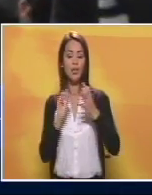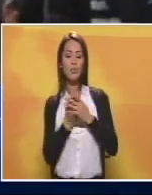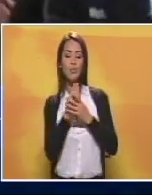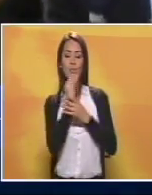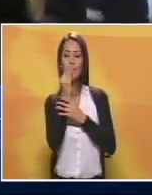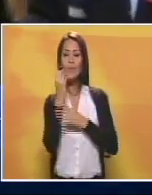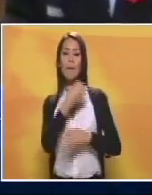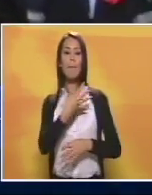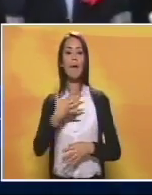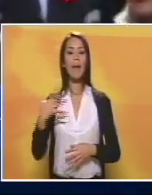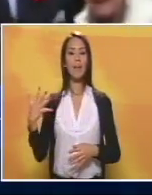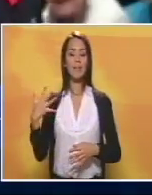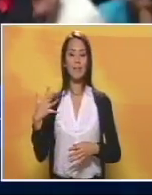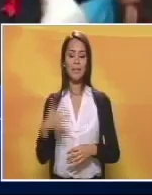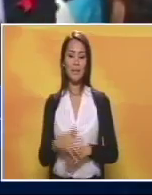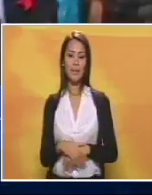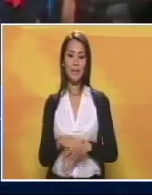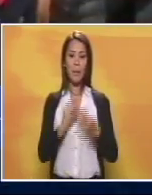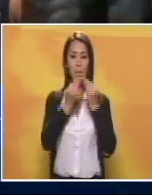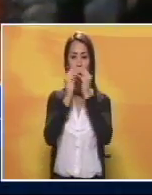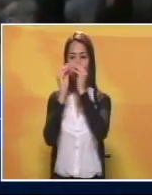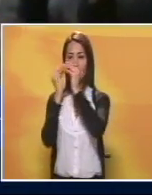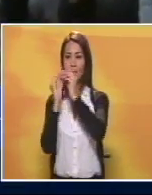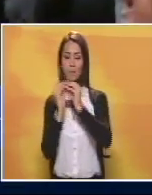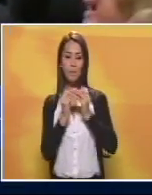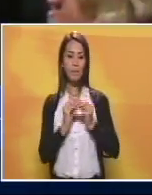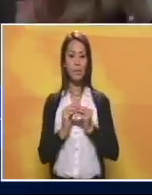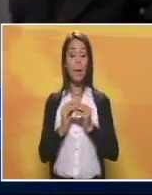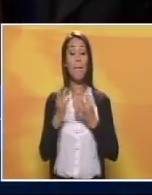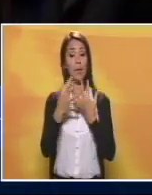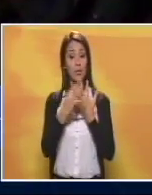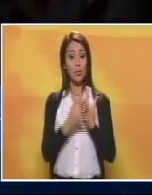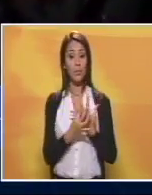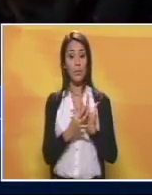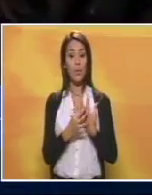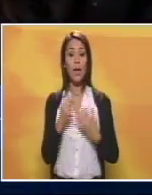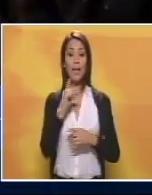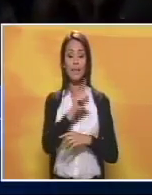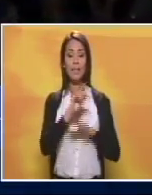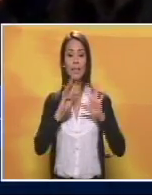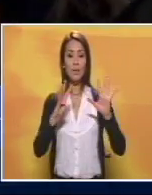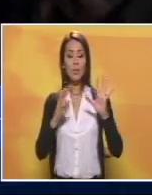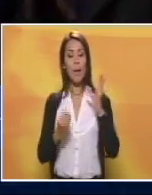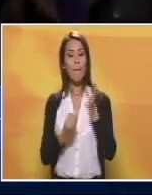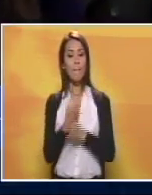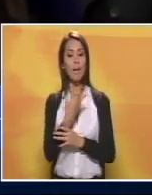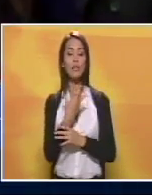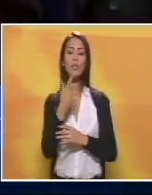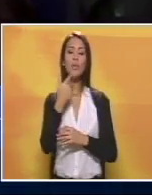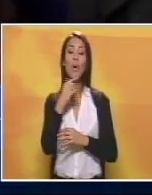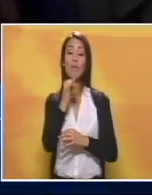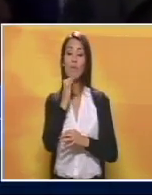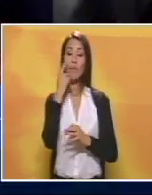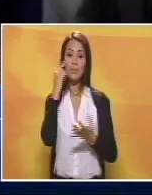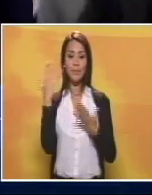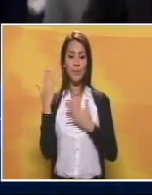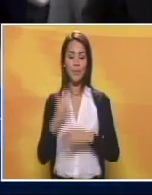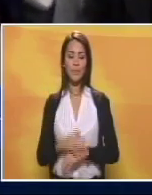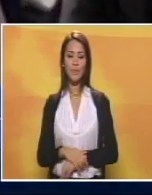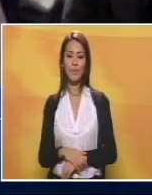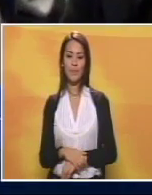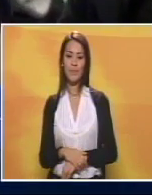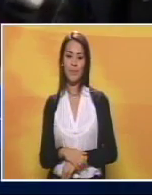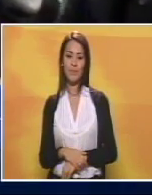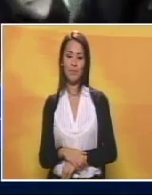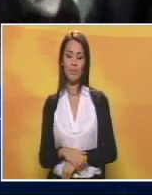blancas, peonias y dedaleras como adornos florales para su boda, que se celebrará el 19 de mayo, según ha informado el Palacio de Kensington.